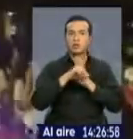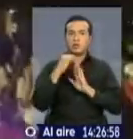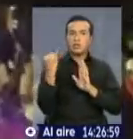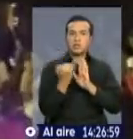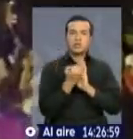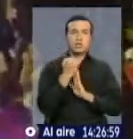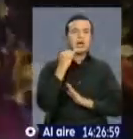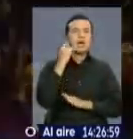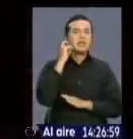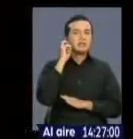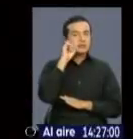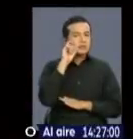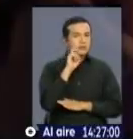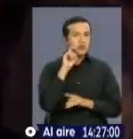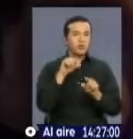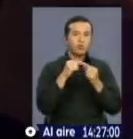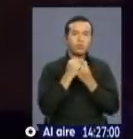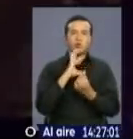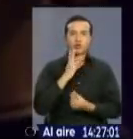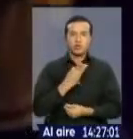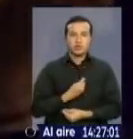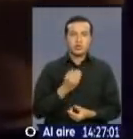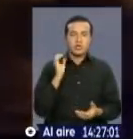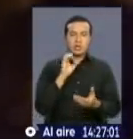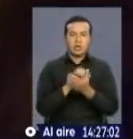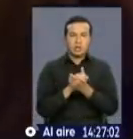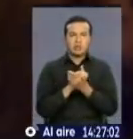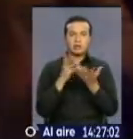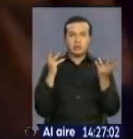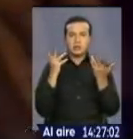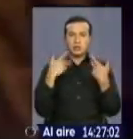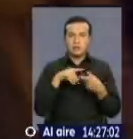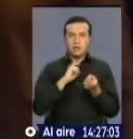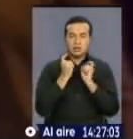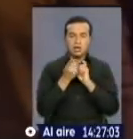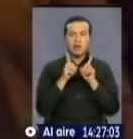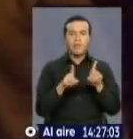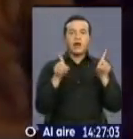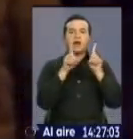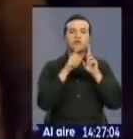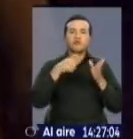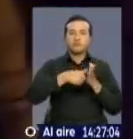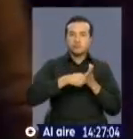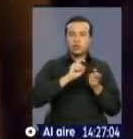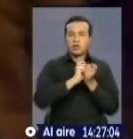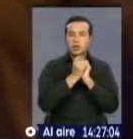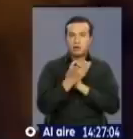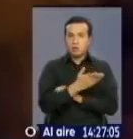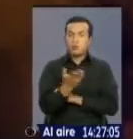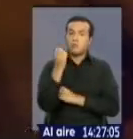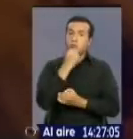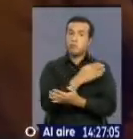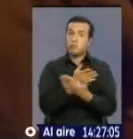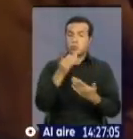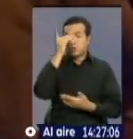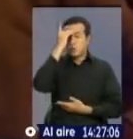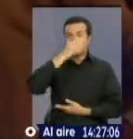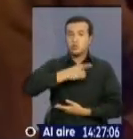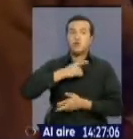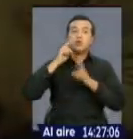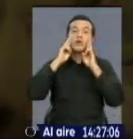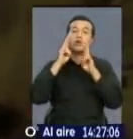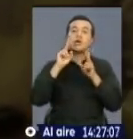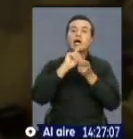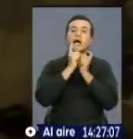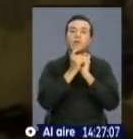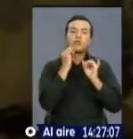de género que permite al colectivo transexual contraer matrimonios tras cambiar datos en sus documentos oficiales. Explicaron que el dictamen solo reconoce el